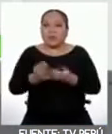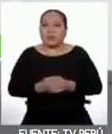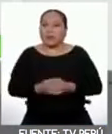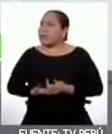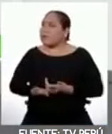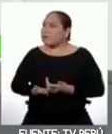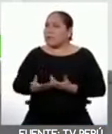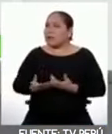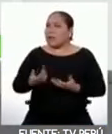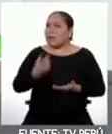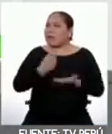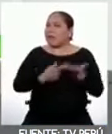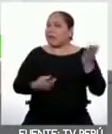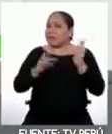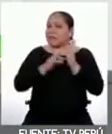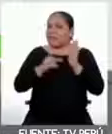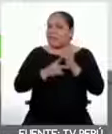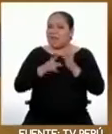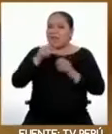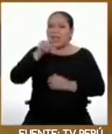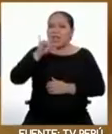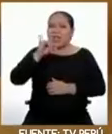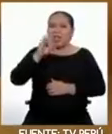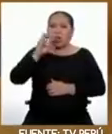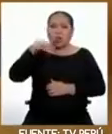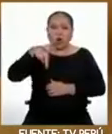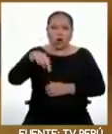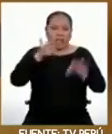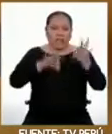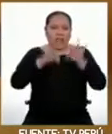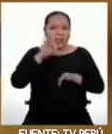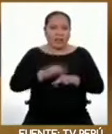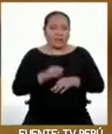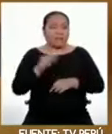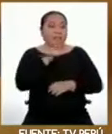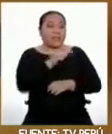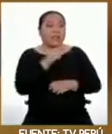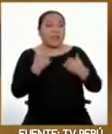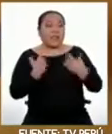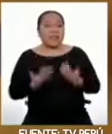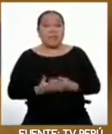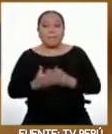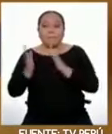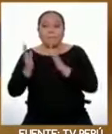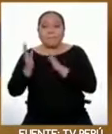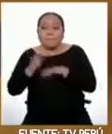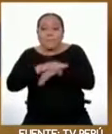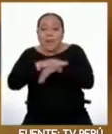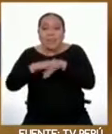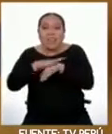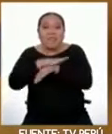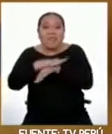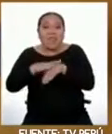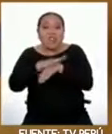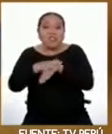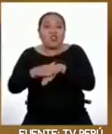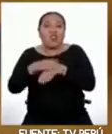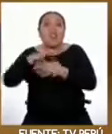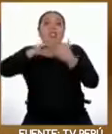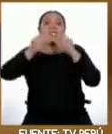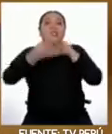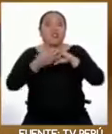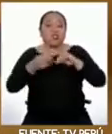qué consiste el guión teatral o libreto? El guión teatral contiene la planificación de la historia, que